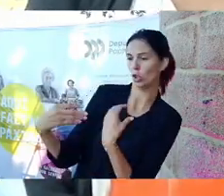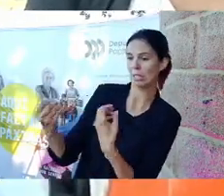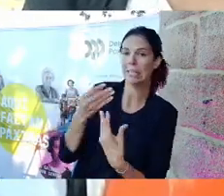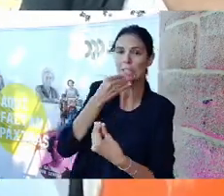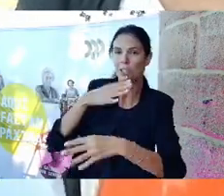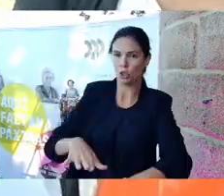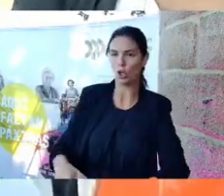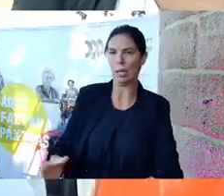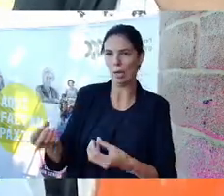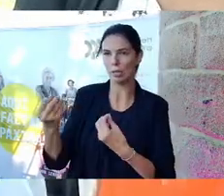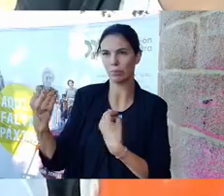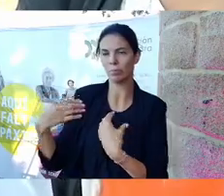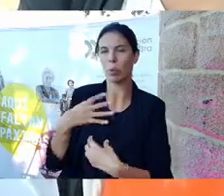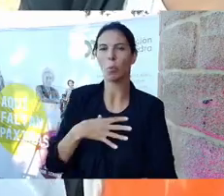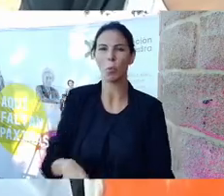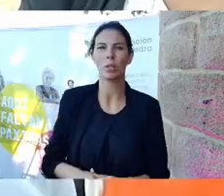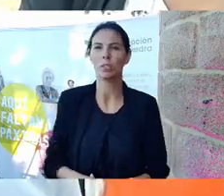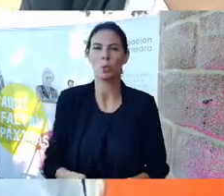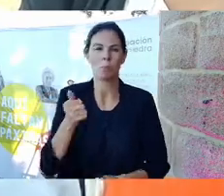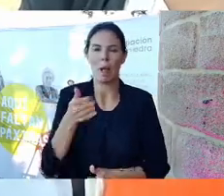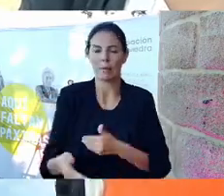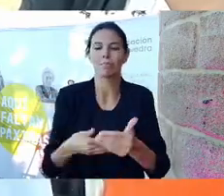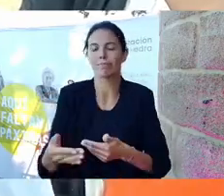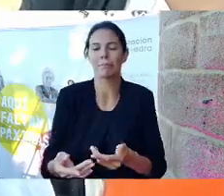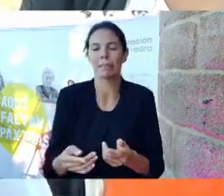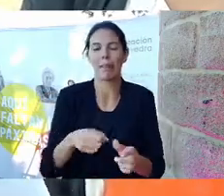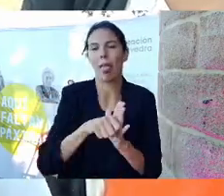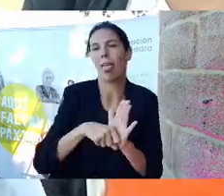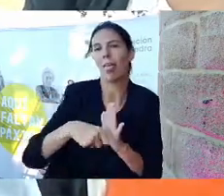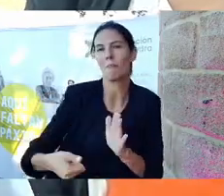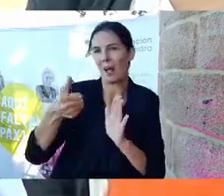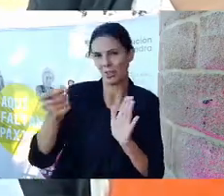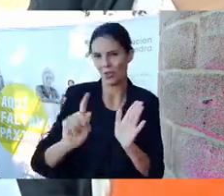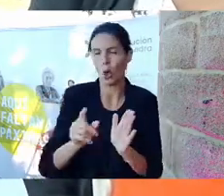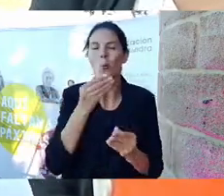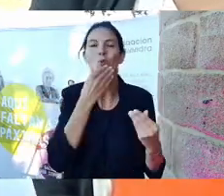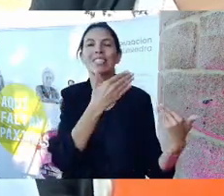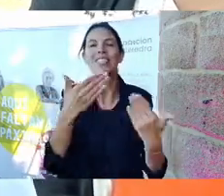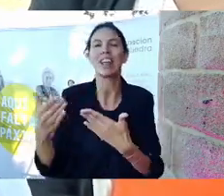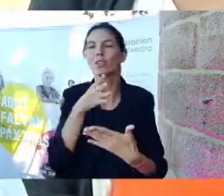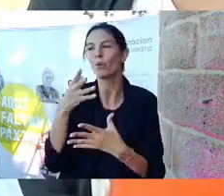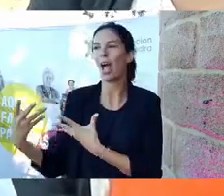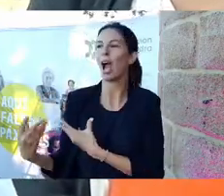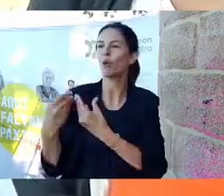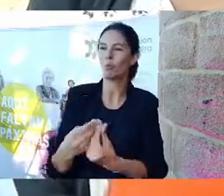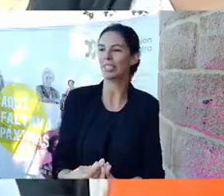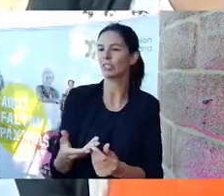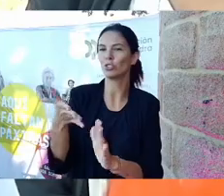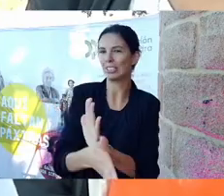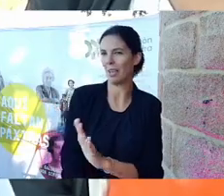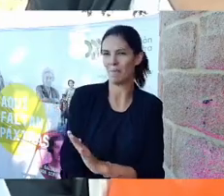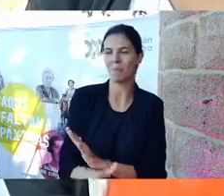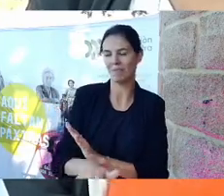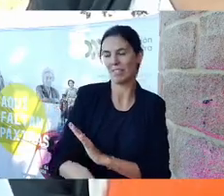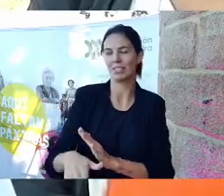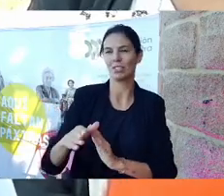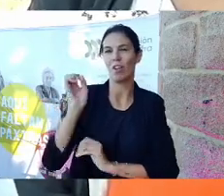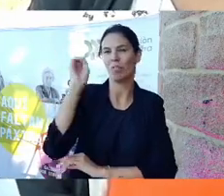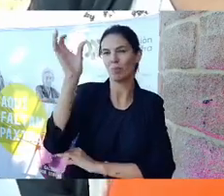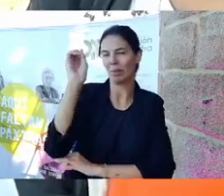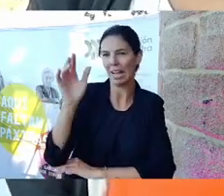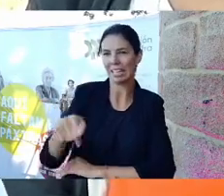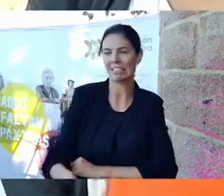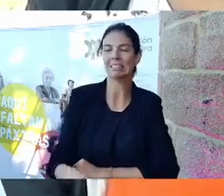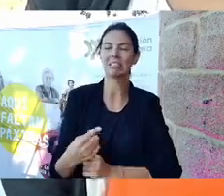vosotras que contarnos esta maravillosa historia? No me entretengo más, no me enrollo más. Muchísimas gracias por acompañarnos